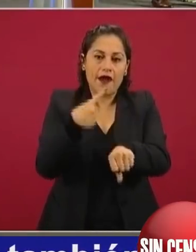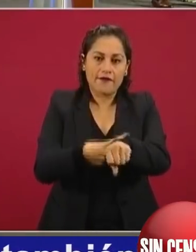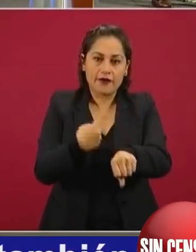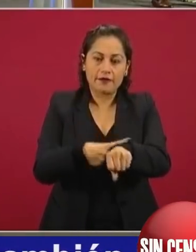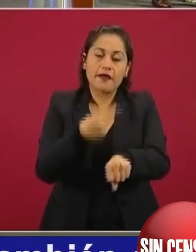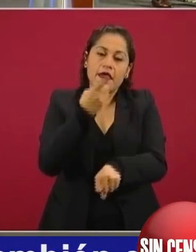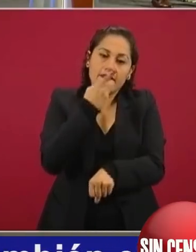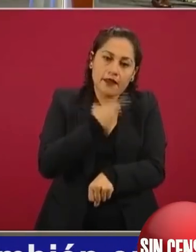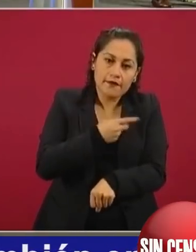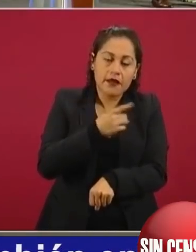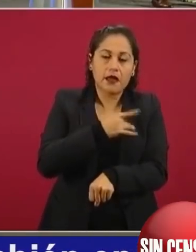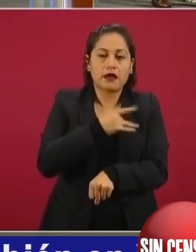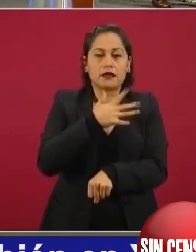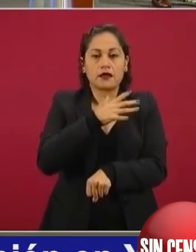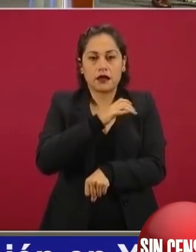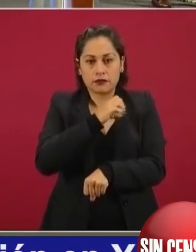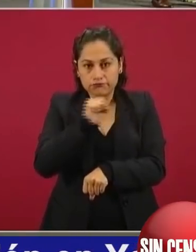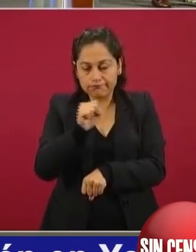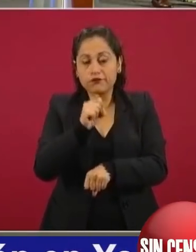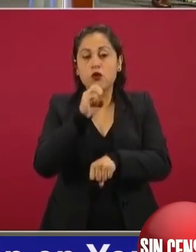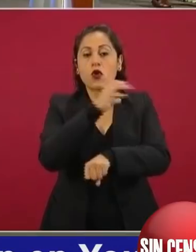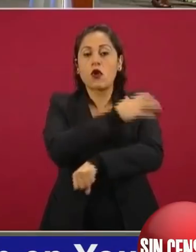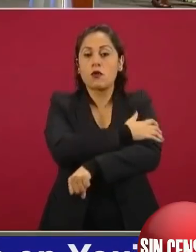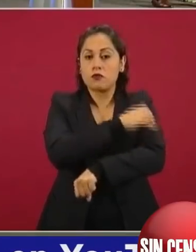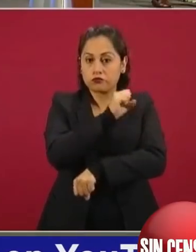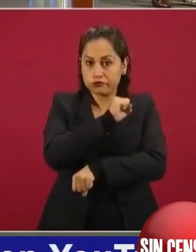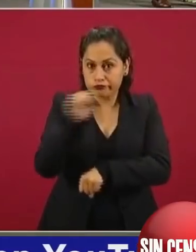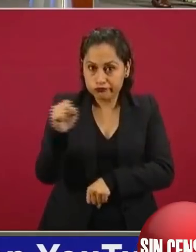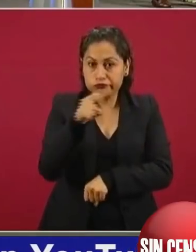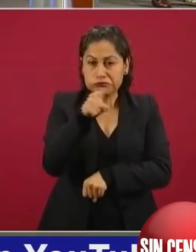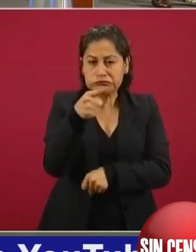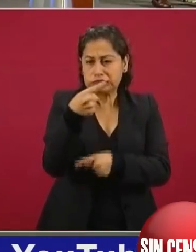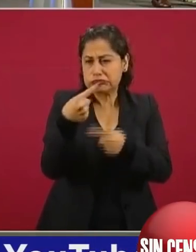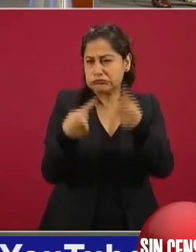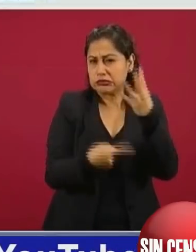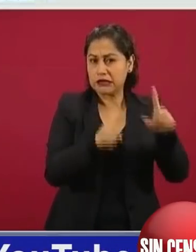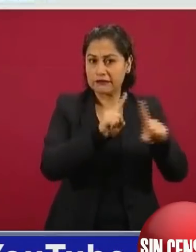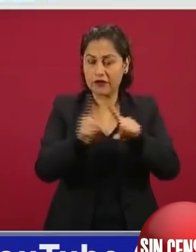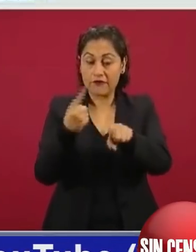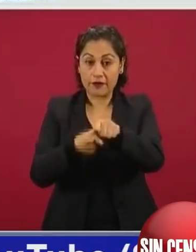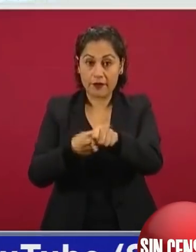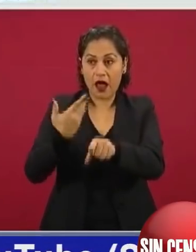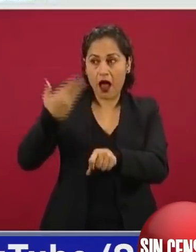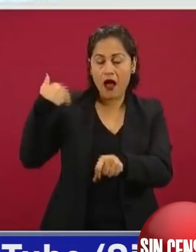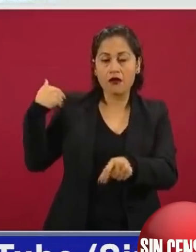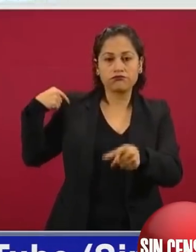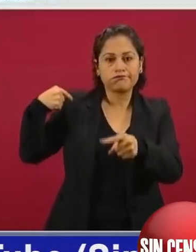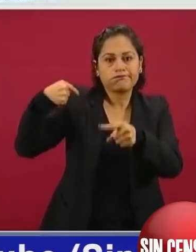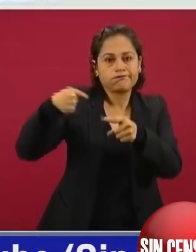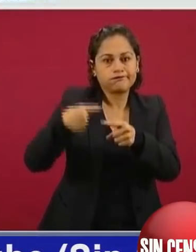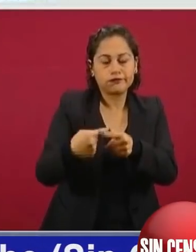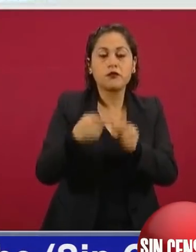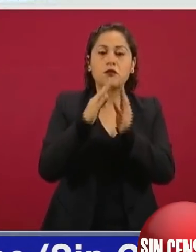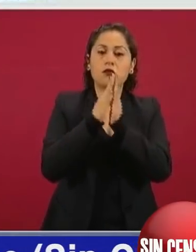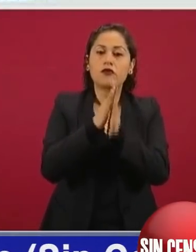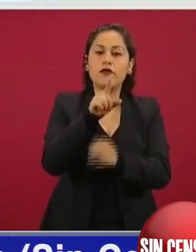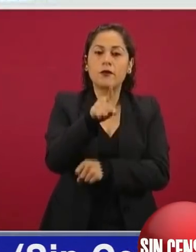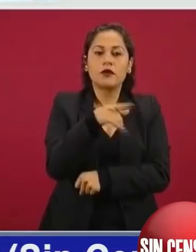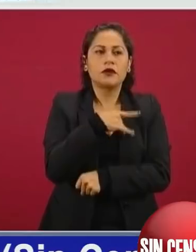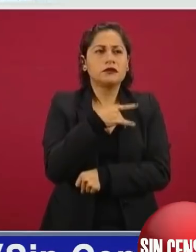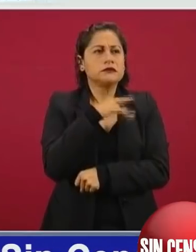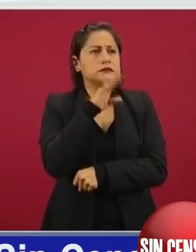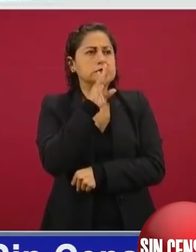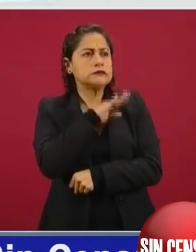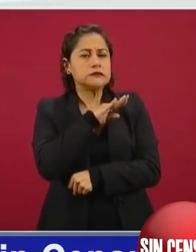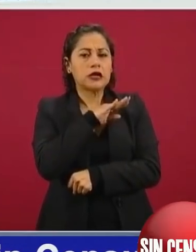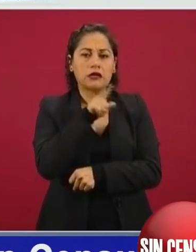cánceres, inmunosupresión por distintas causas, no se espere. Por favor, vaya al hospital, vaya lo más pronto posible. Ahorita está